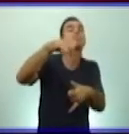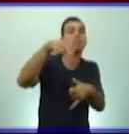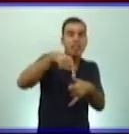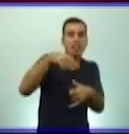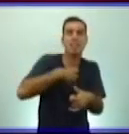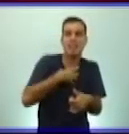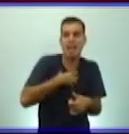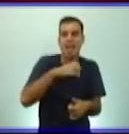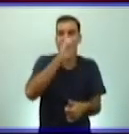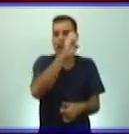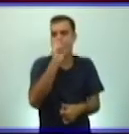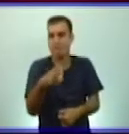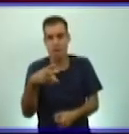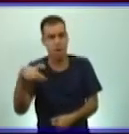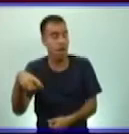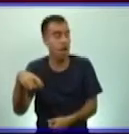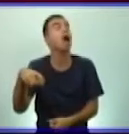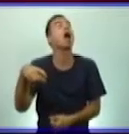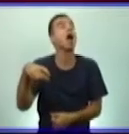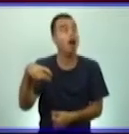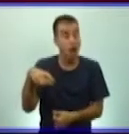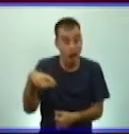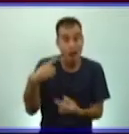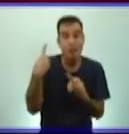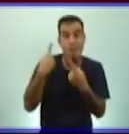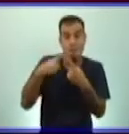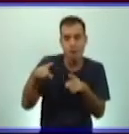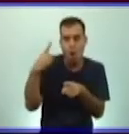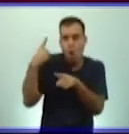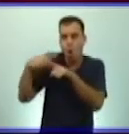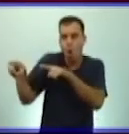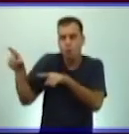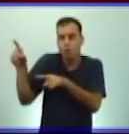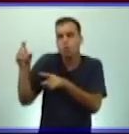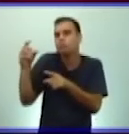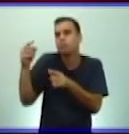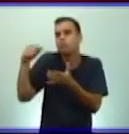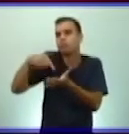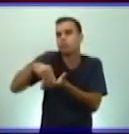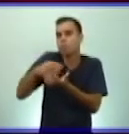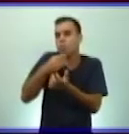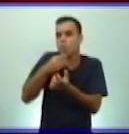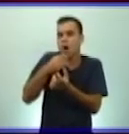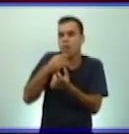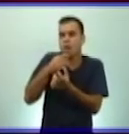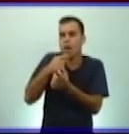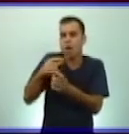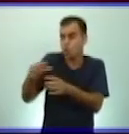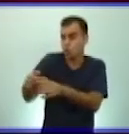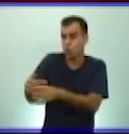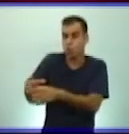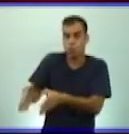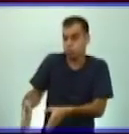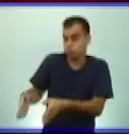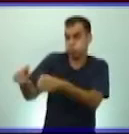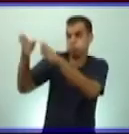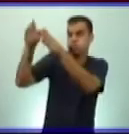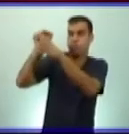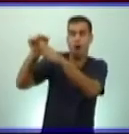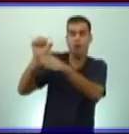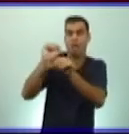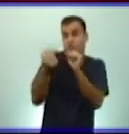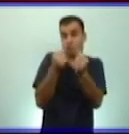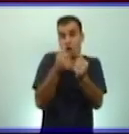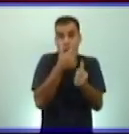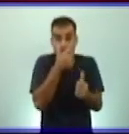gravitatoria. Pero con respecto a una posición en el suelo, puede ser en la torre donde se encuentran los controladores